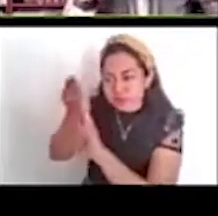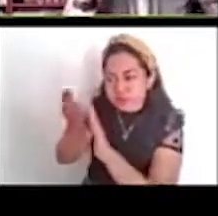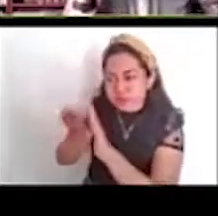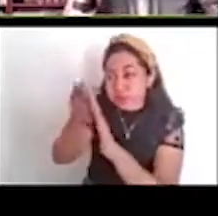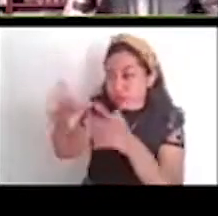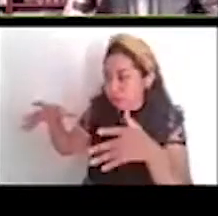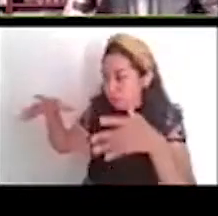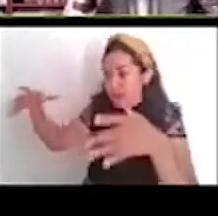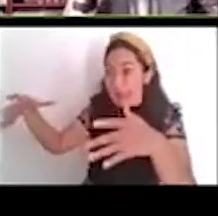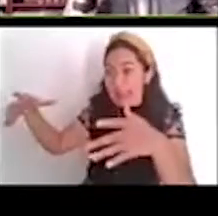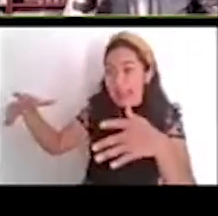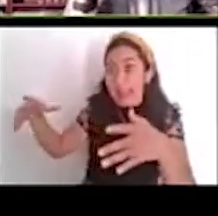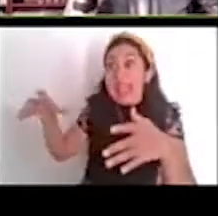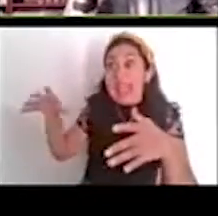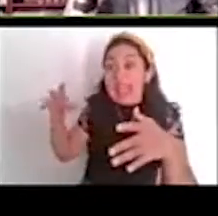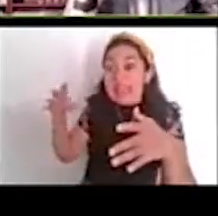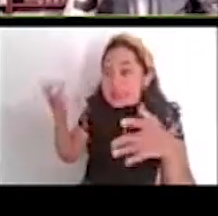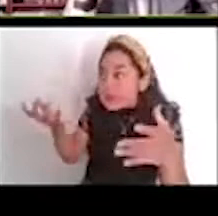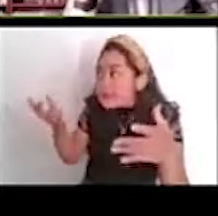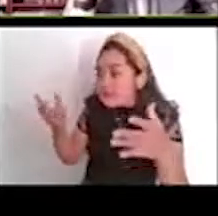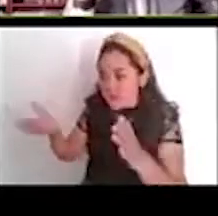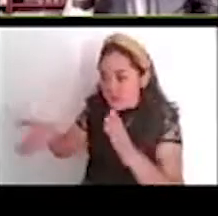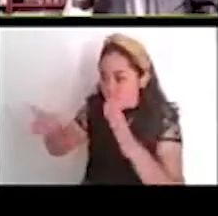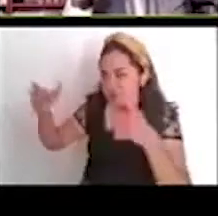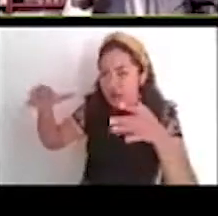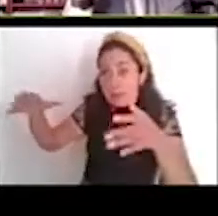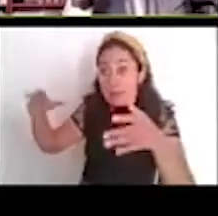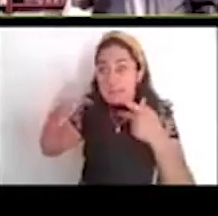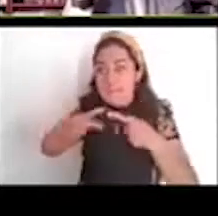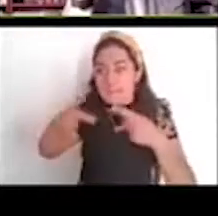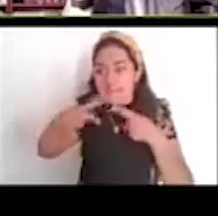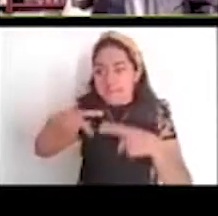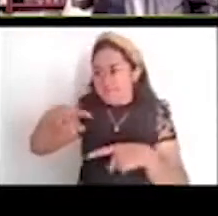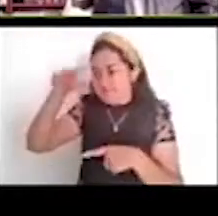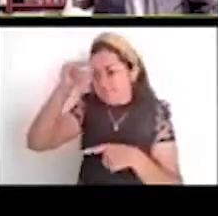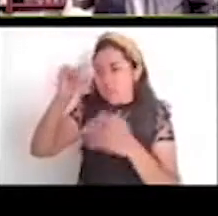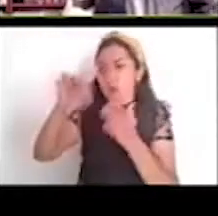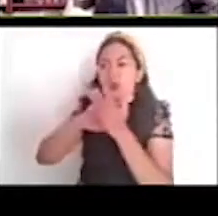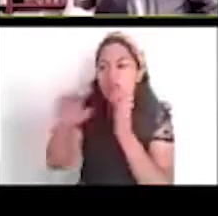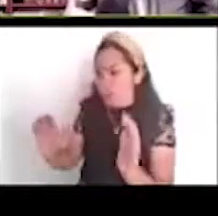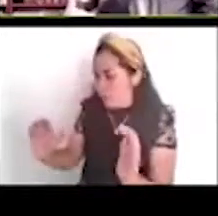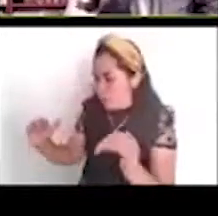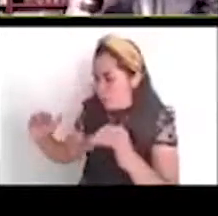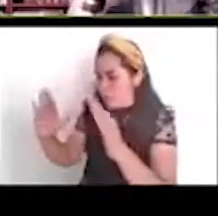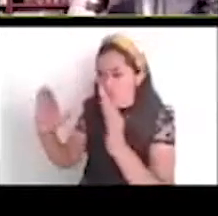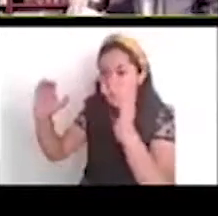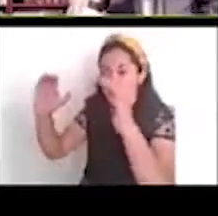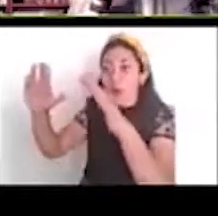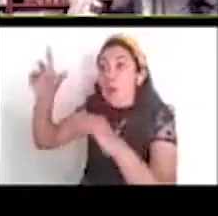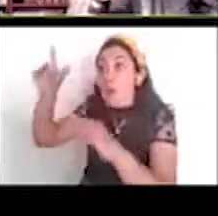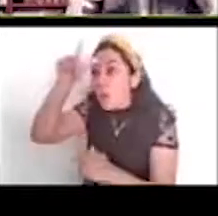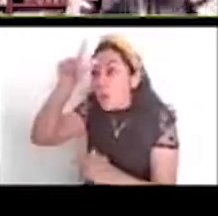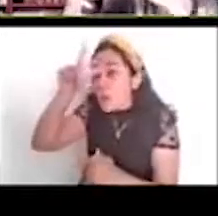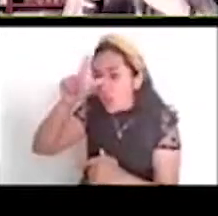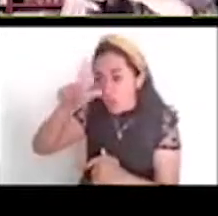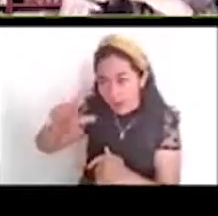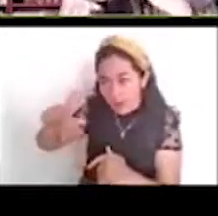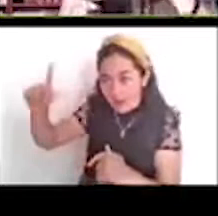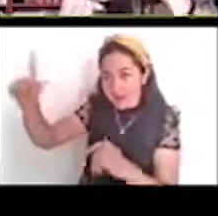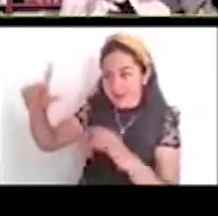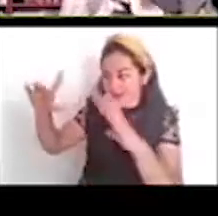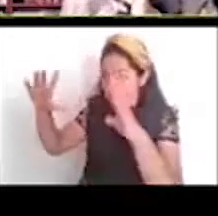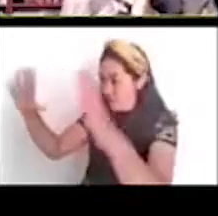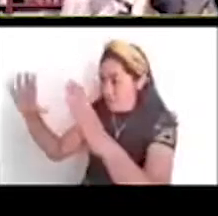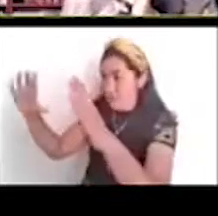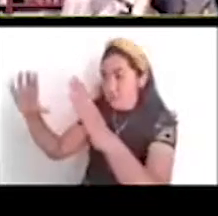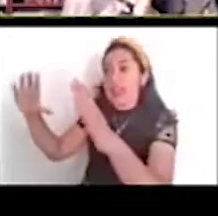600 años que te están observando. La pirámide de la luna tiene expresiones arquitectónicas que se repiten en el